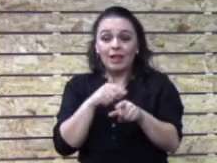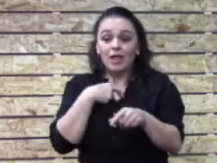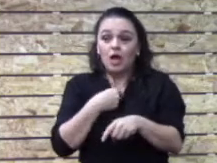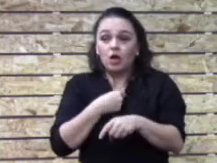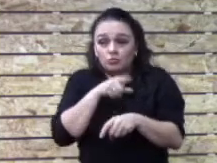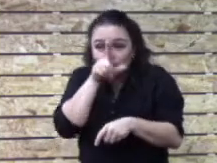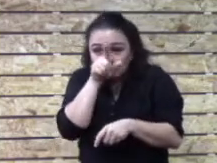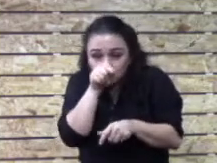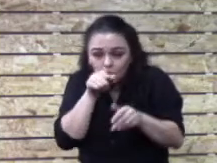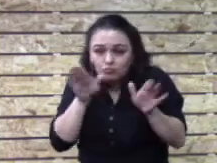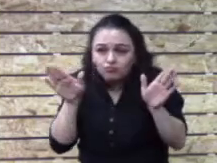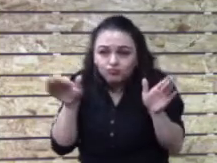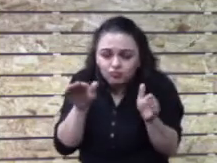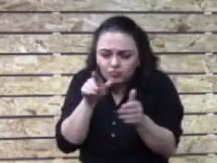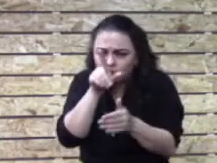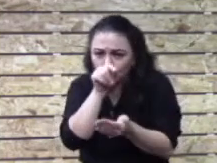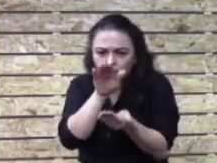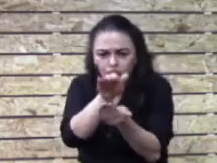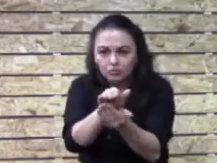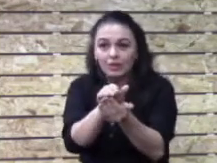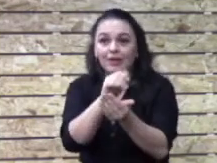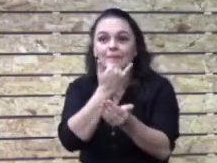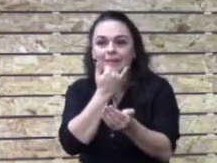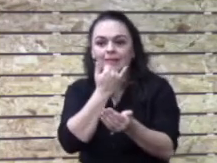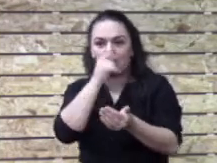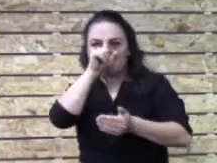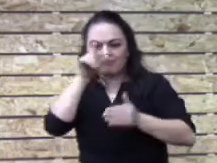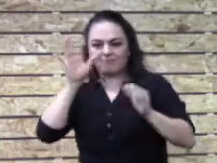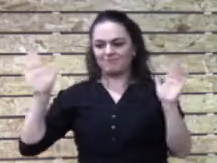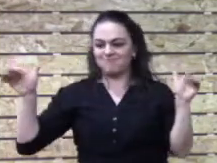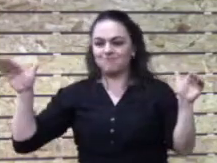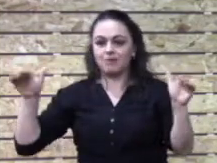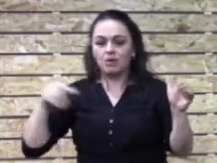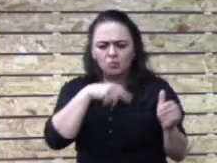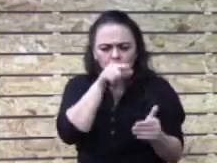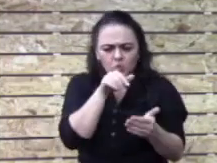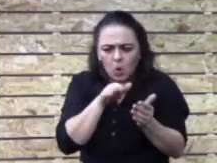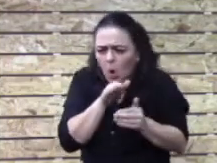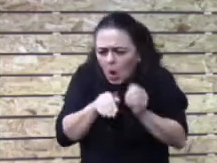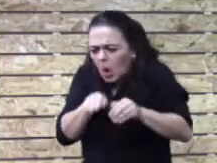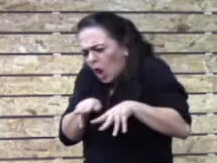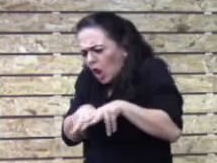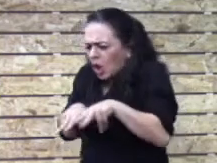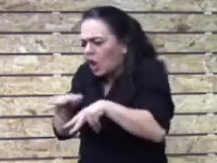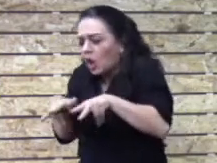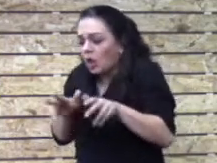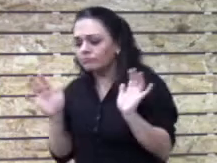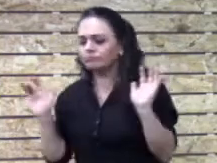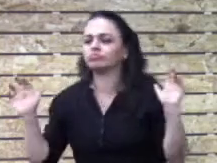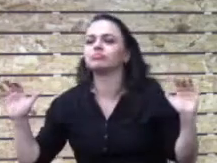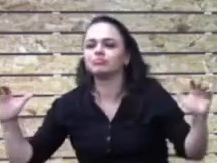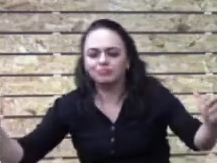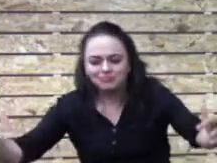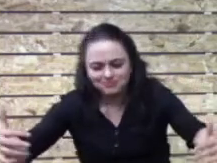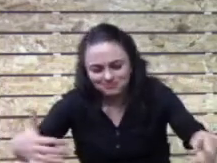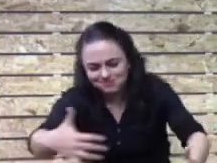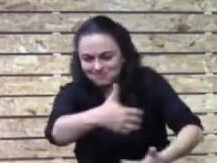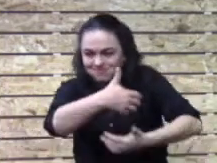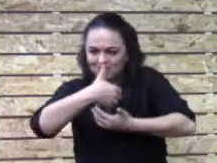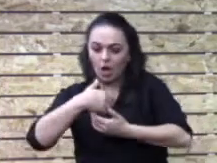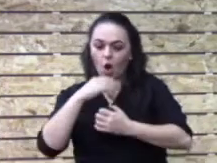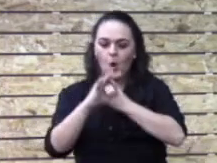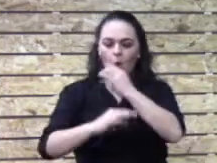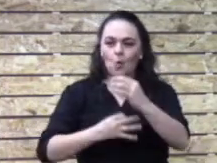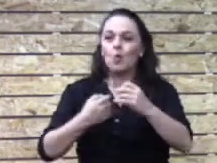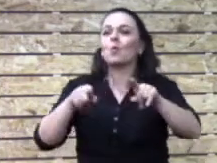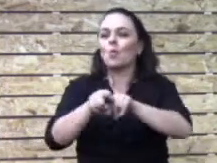a caminar con el Señor. La invitación del Salmo es a que esta